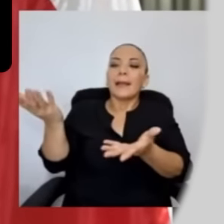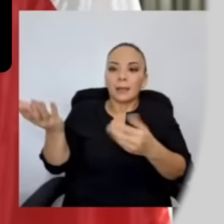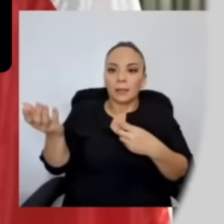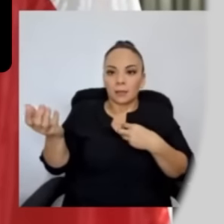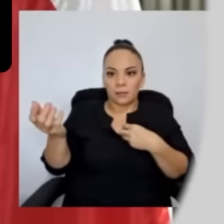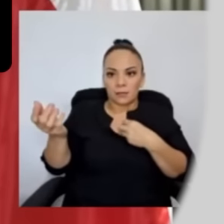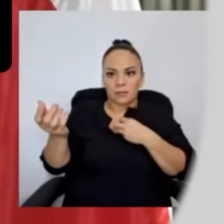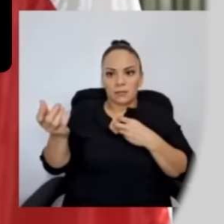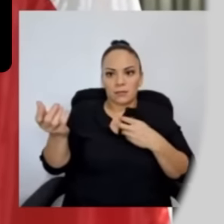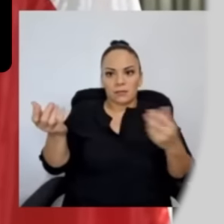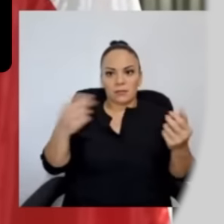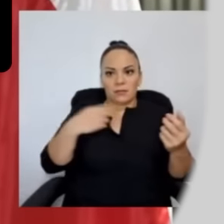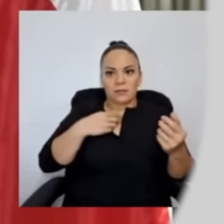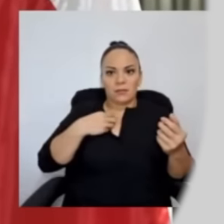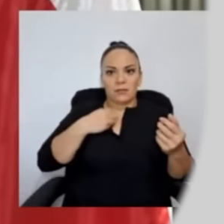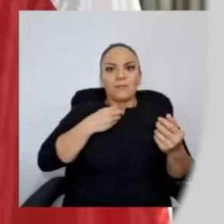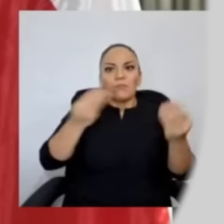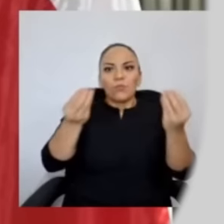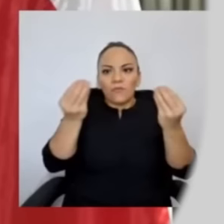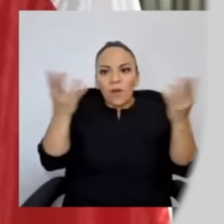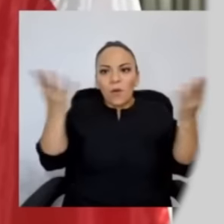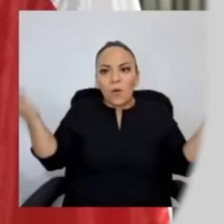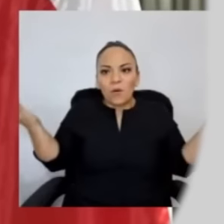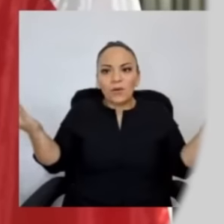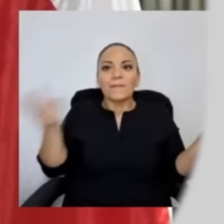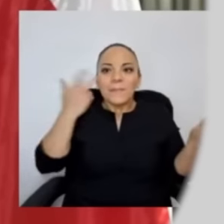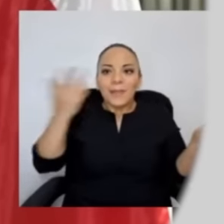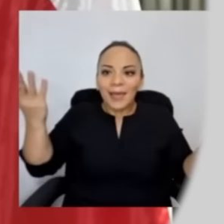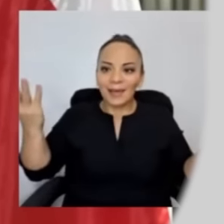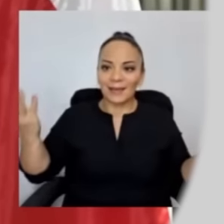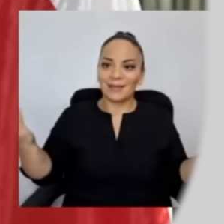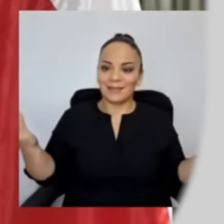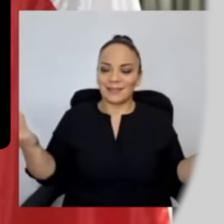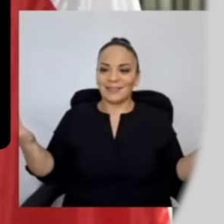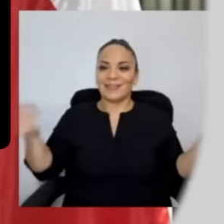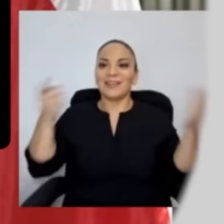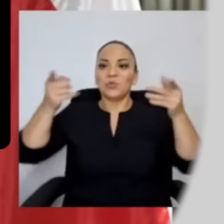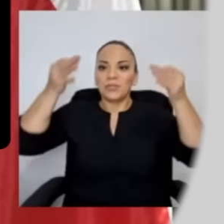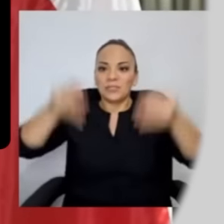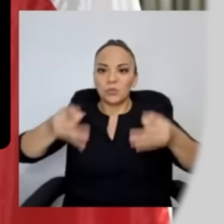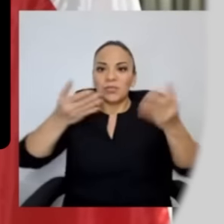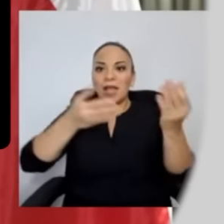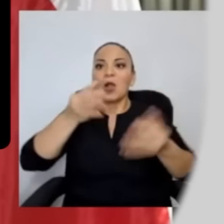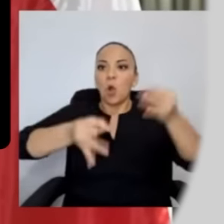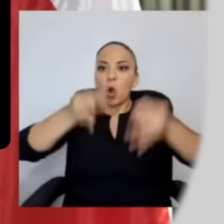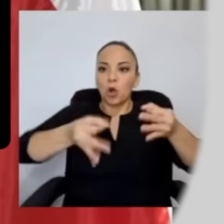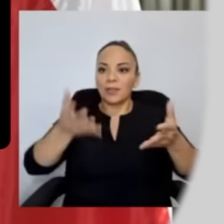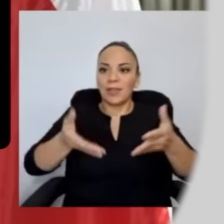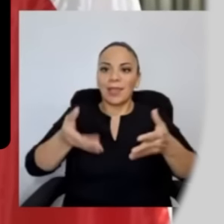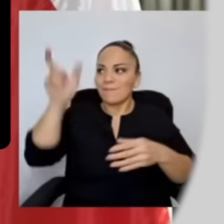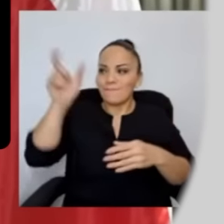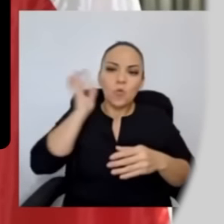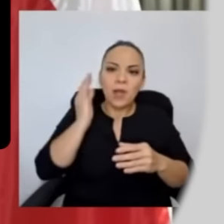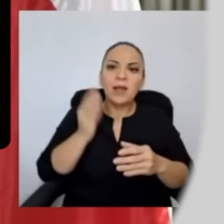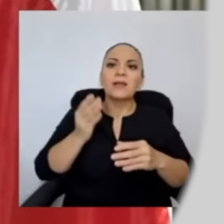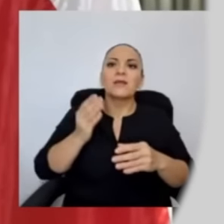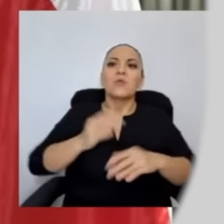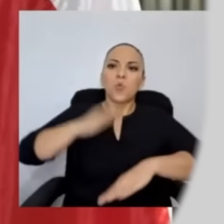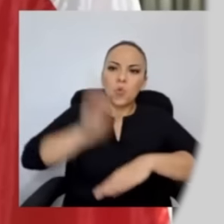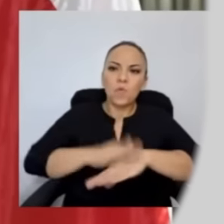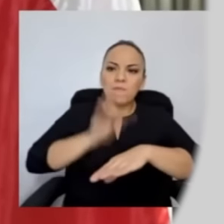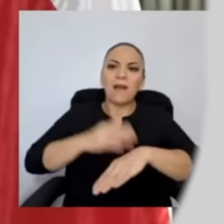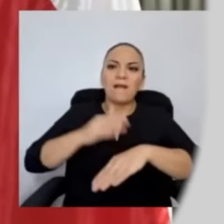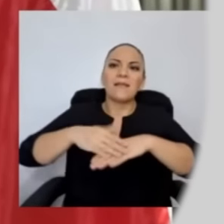Dios, por Dios, por Dios, ya eso está decidido por una corte. Es culpable de 30 y pico de